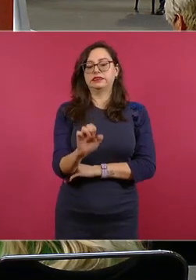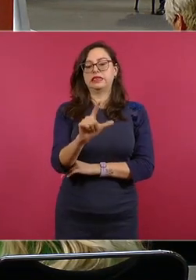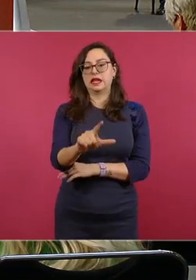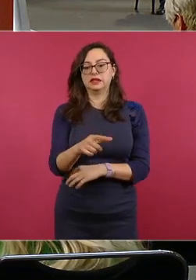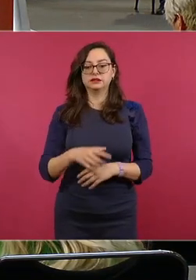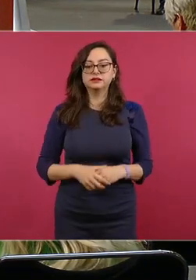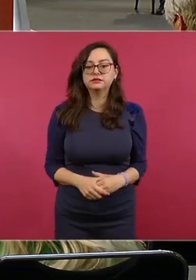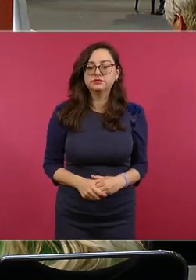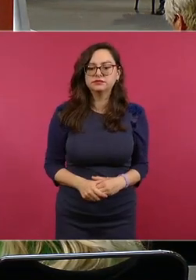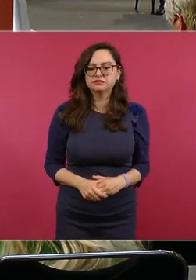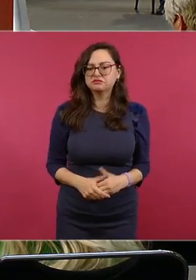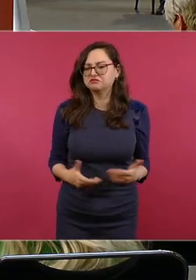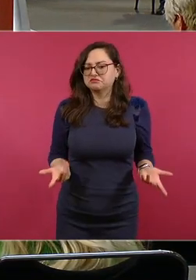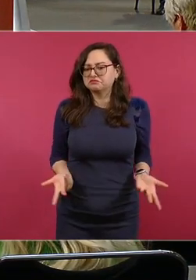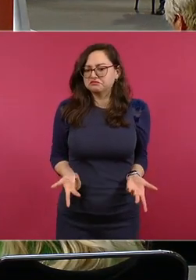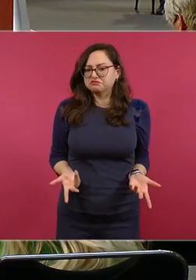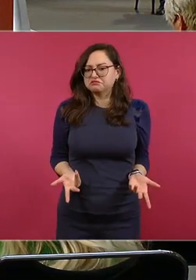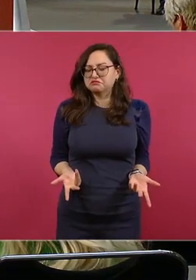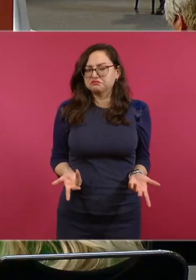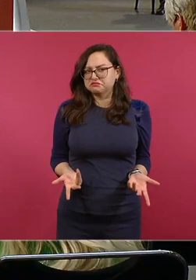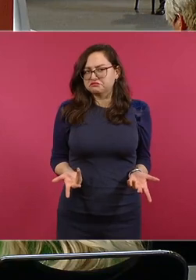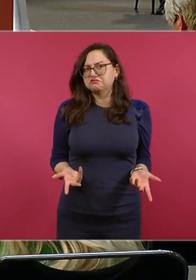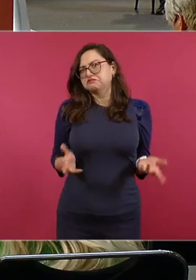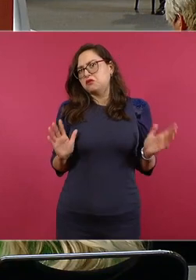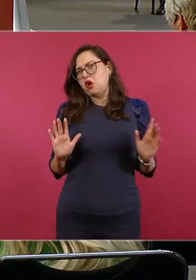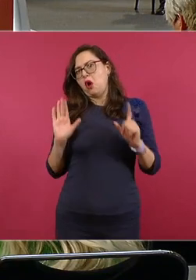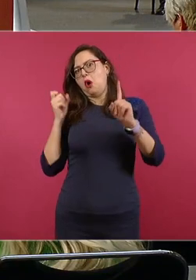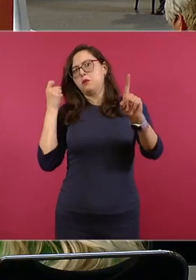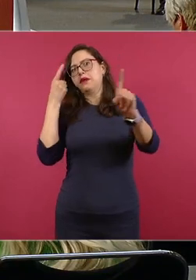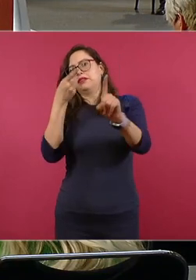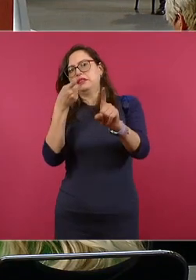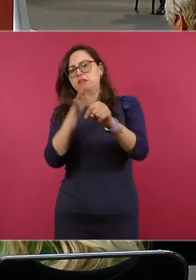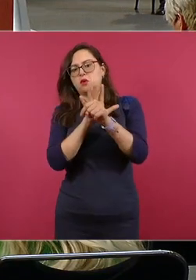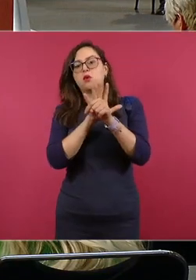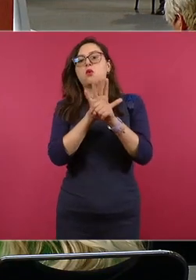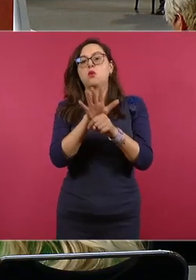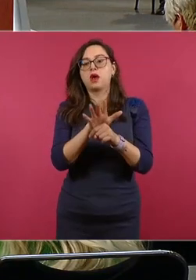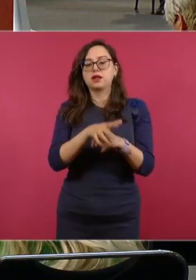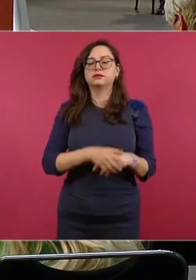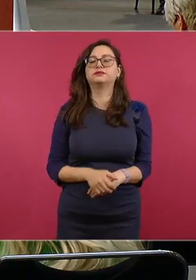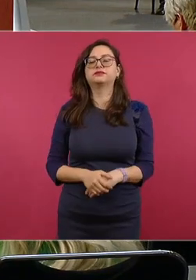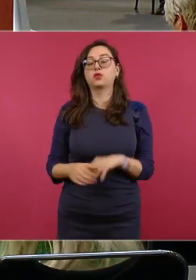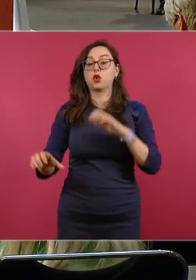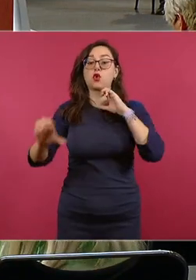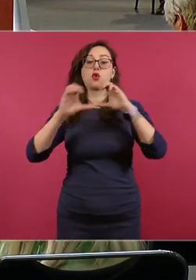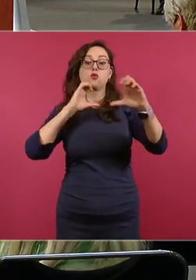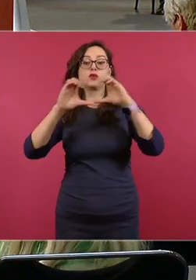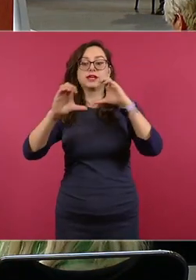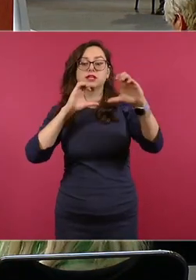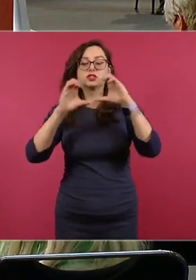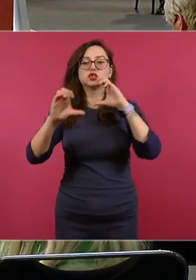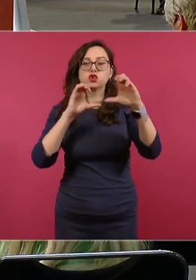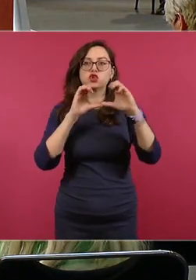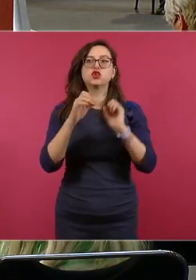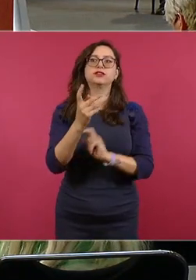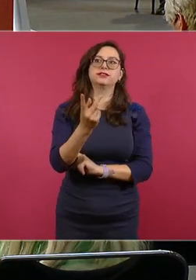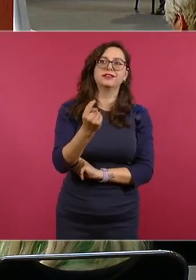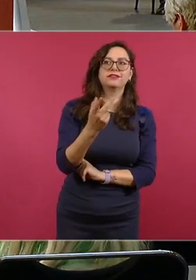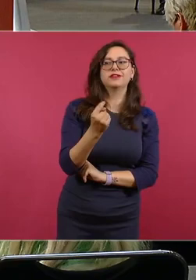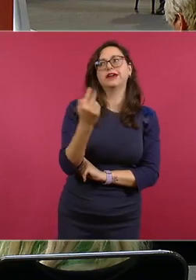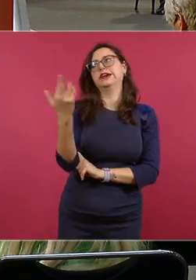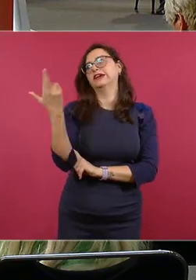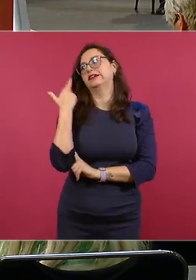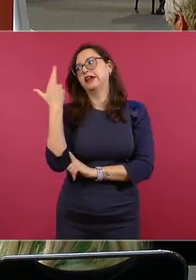supuestamente para que no hubiese monopolios en el manejo de las